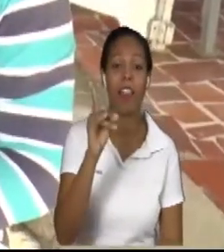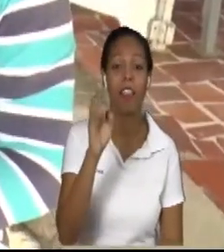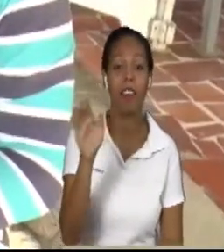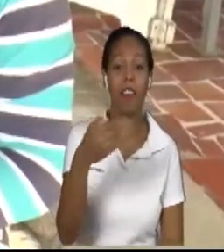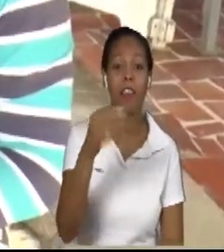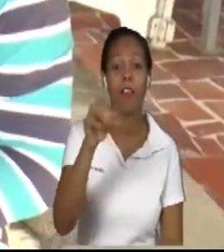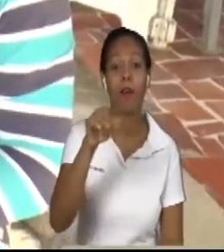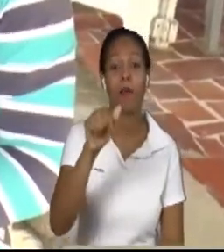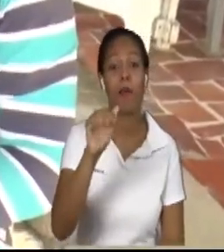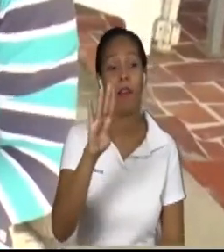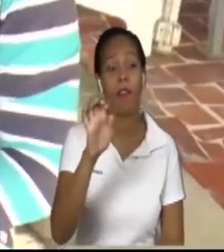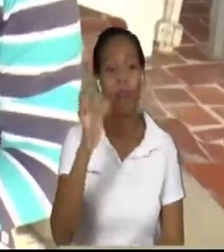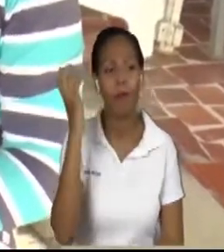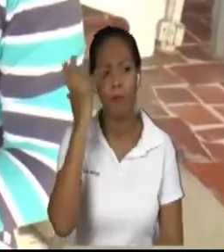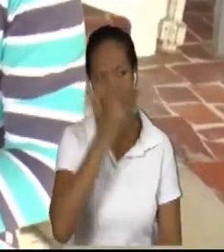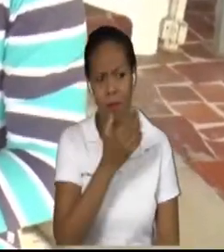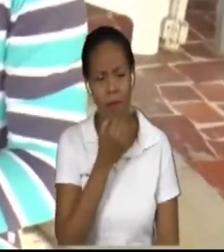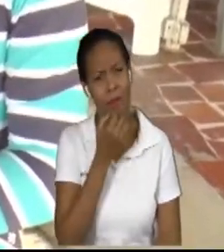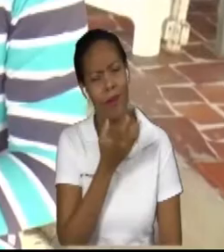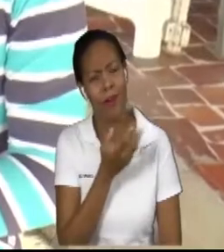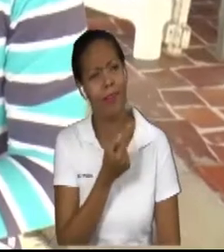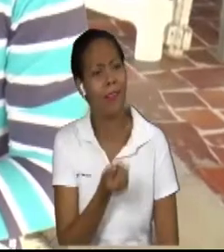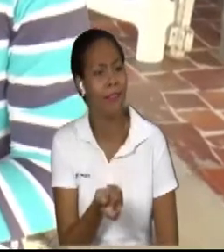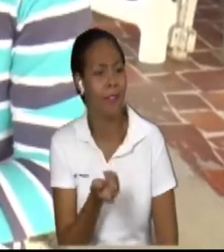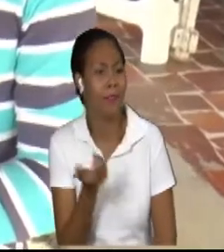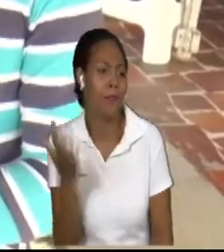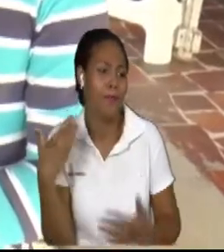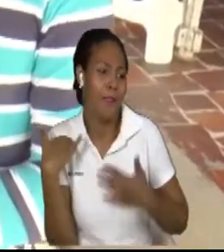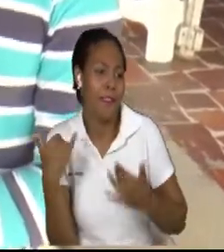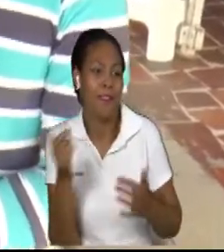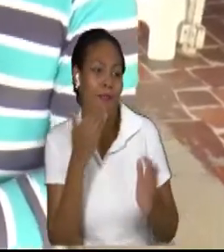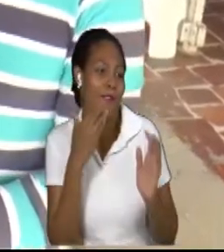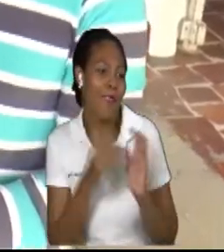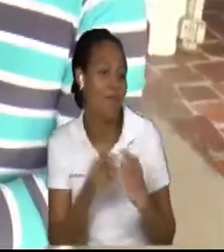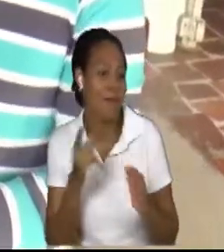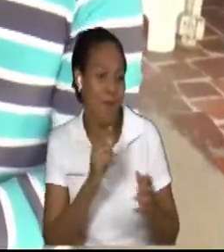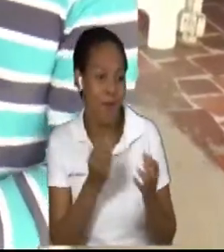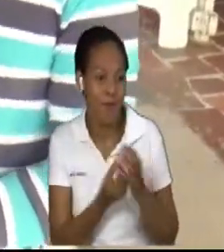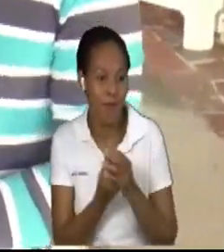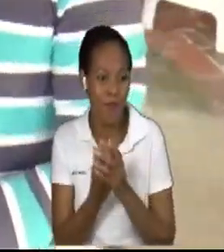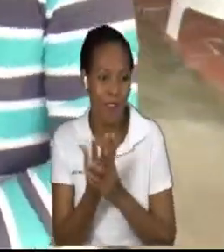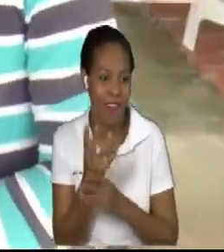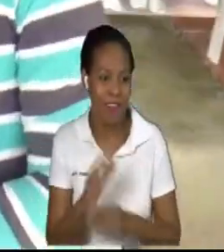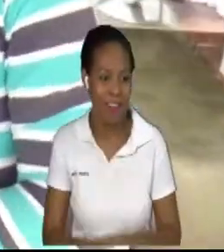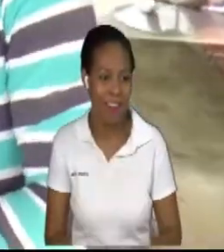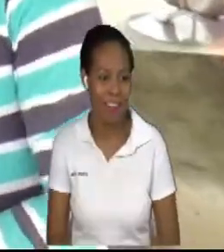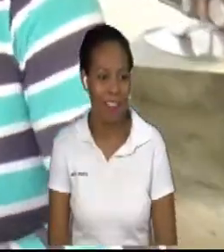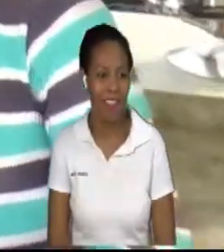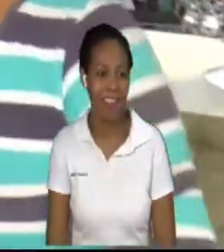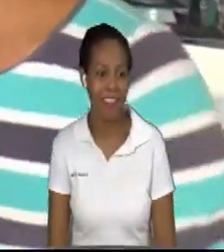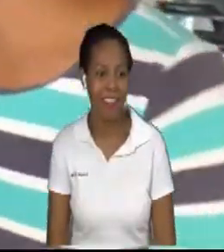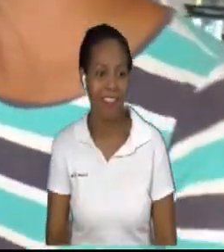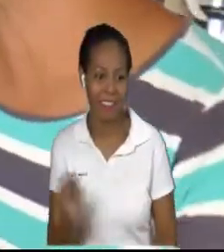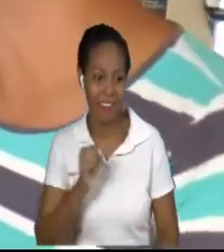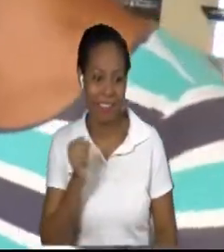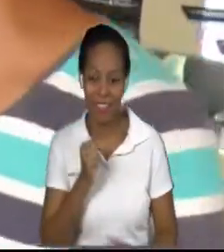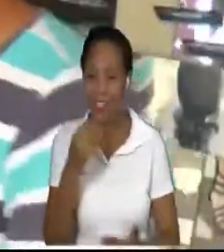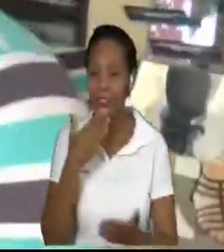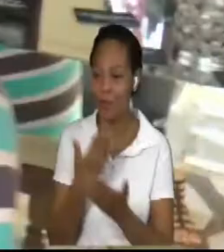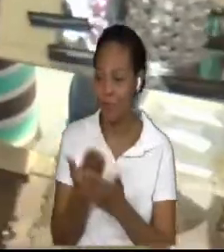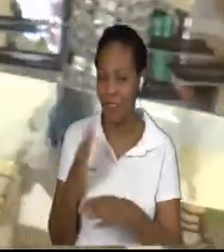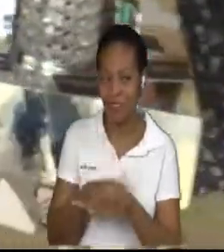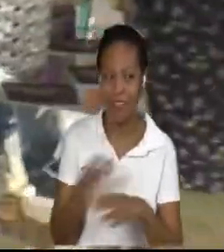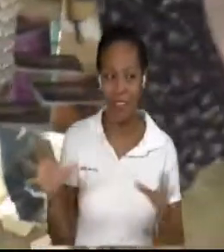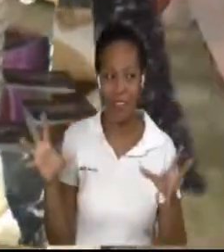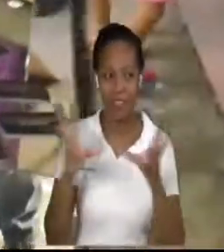de ensueño, y ¿quién no se pone feliz, por ejemplo, con un detalle como este? Bueno, primero que todo, buenas tardes a